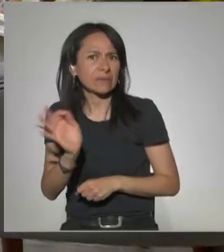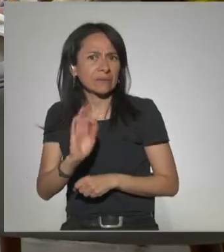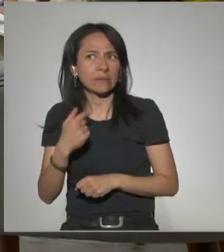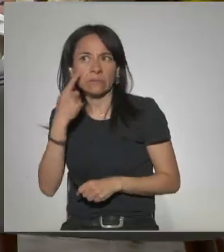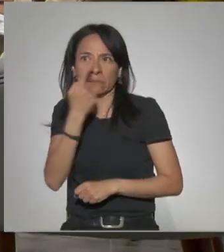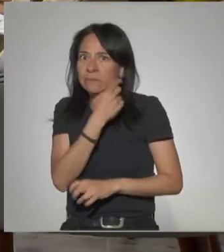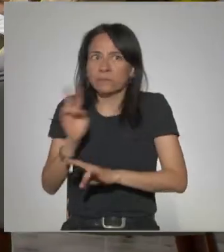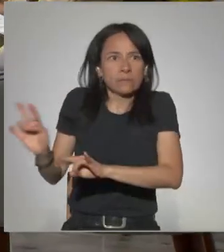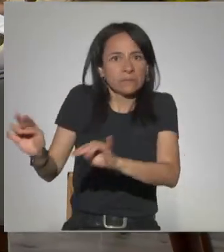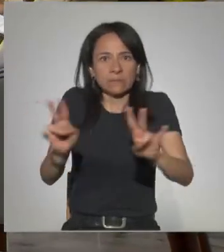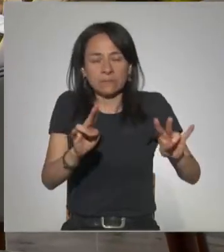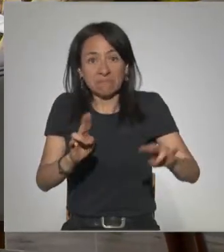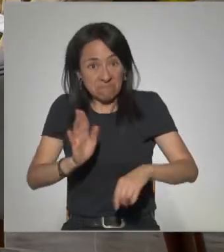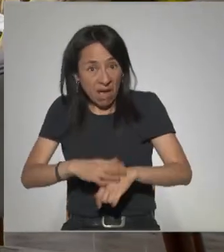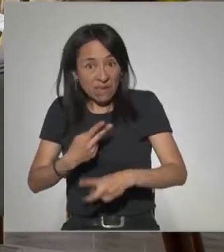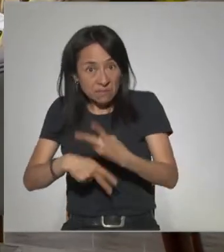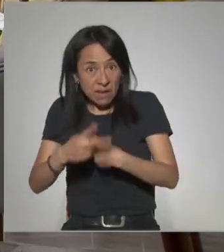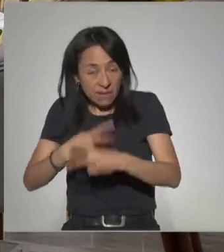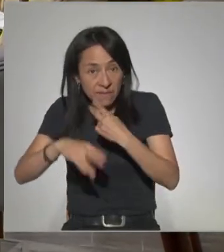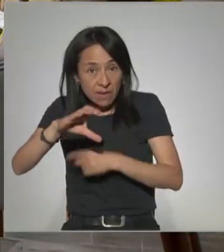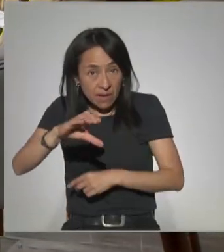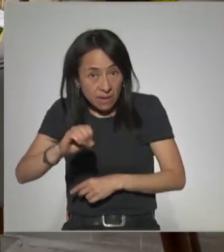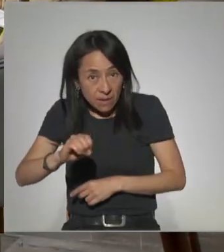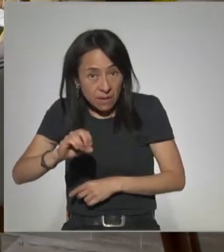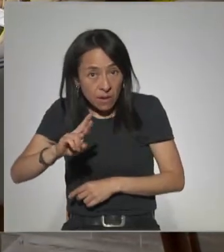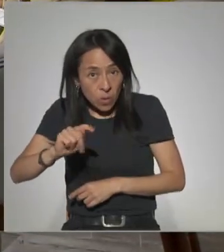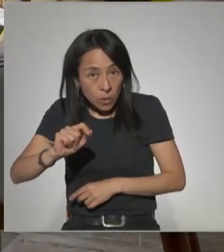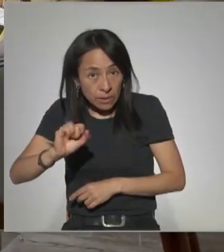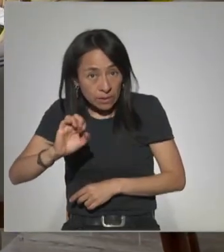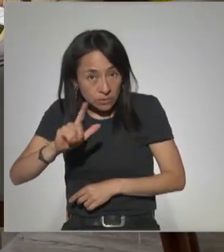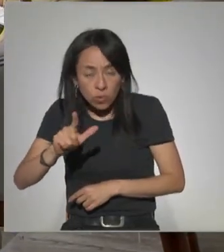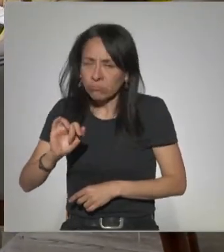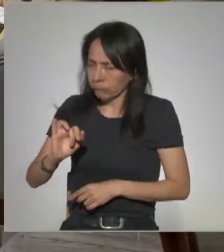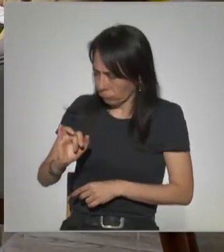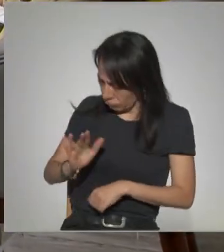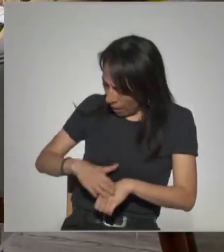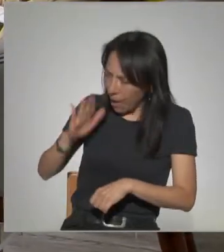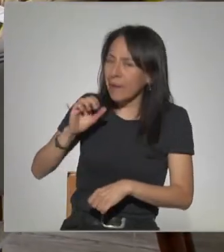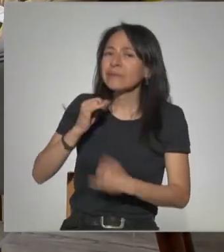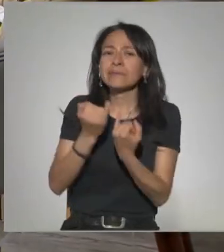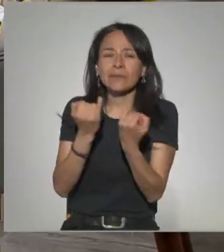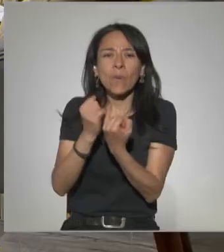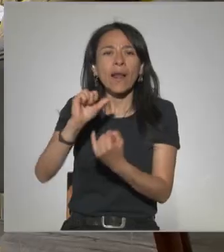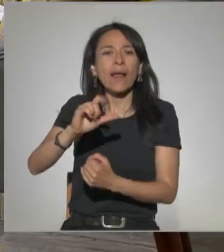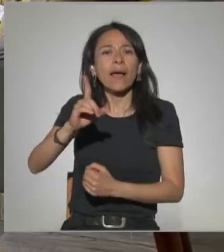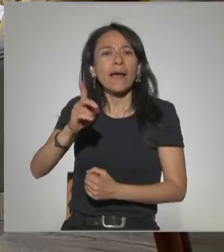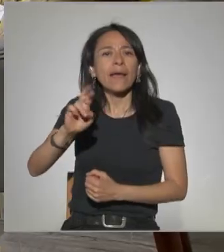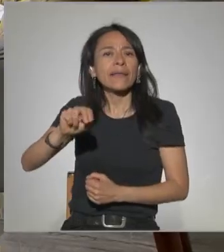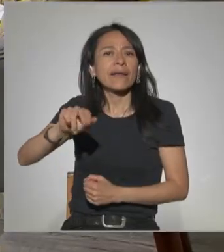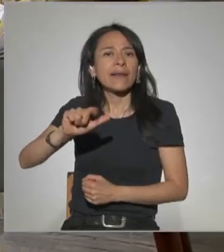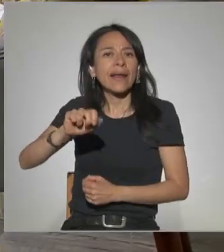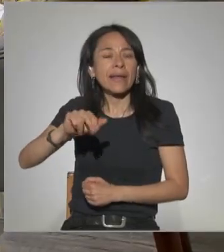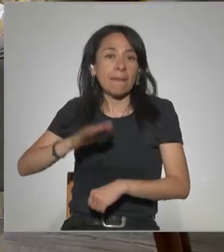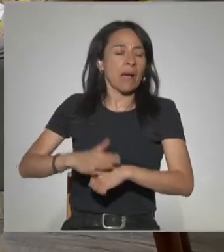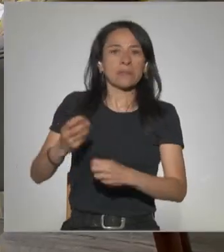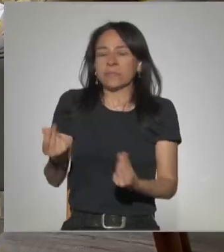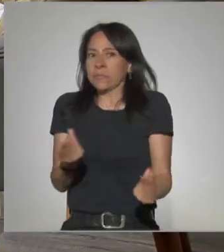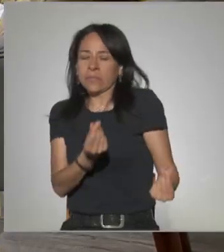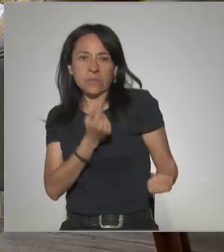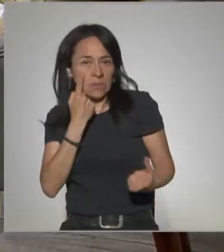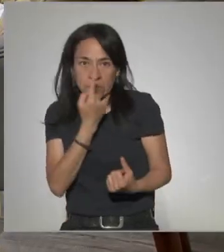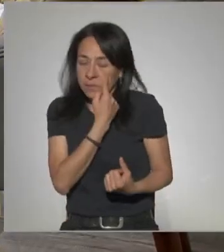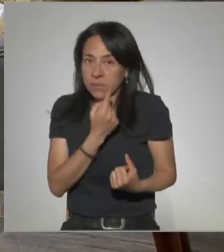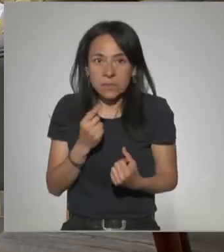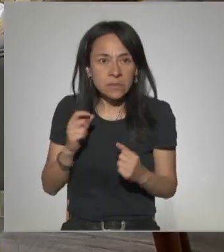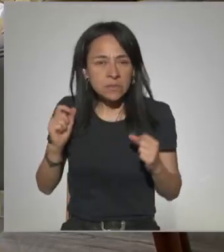cortisol. Produzco más cortisol, produzco más adrenalina, estoy más activado, ¿no? El problema es Pero en cuando ese momento es